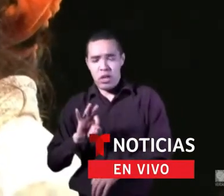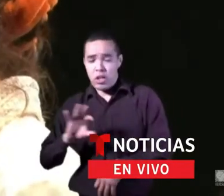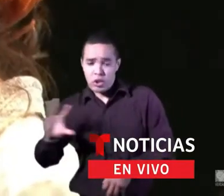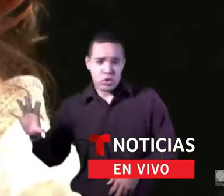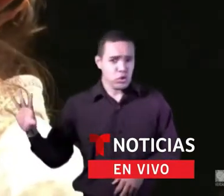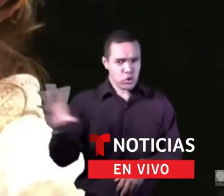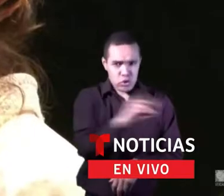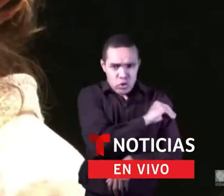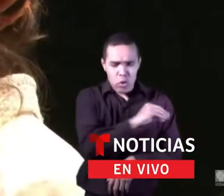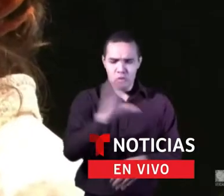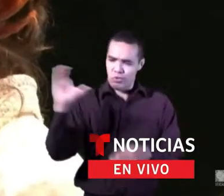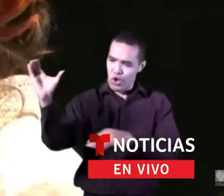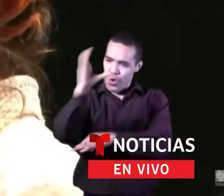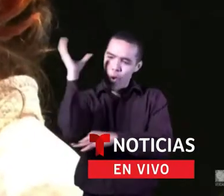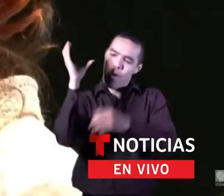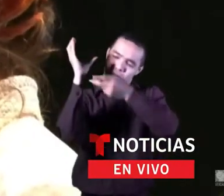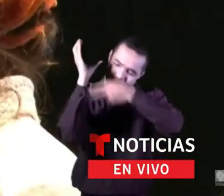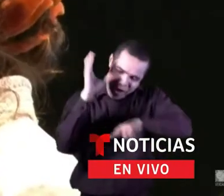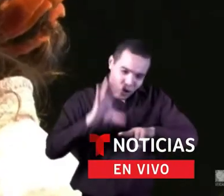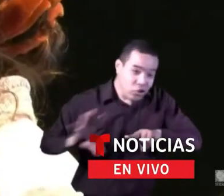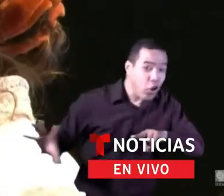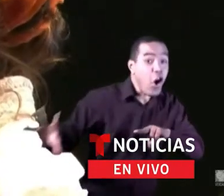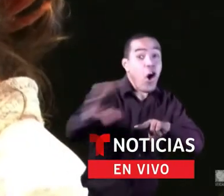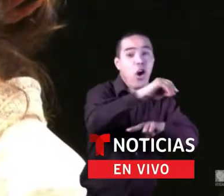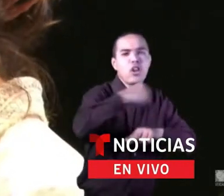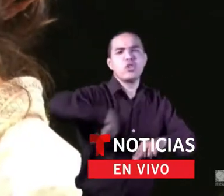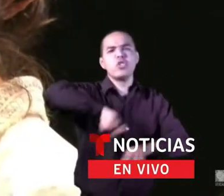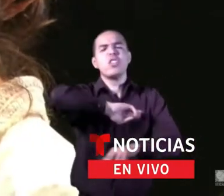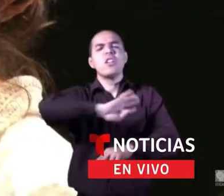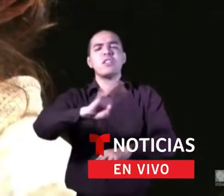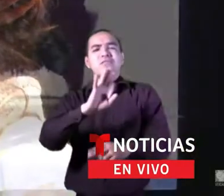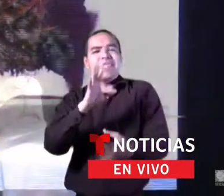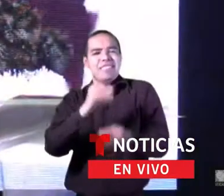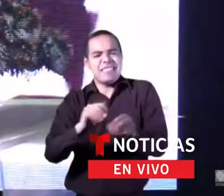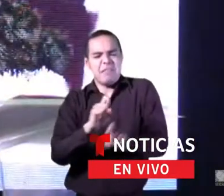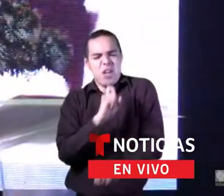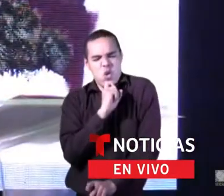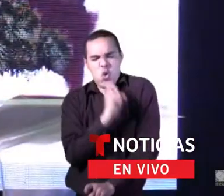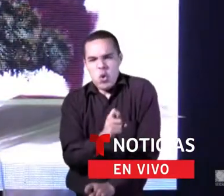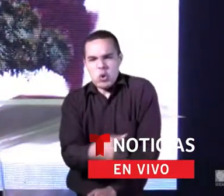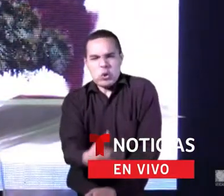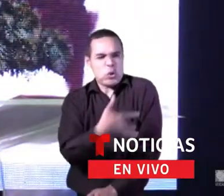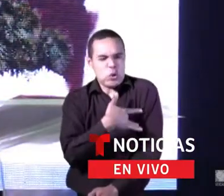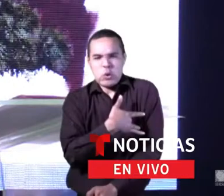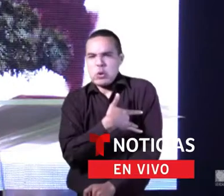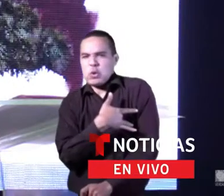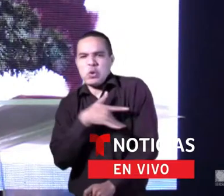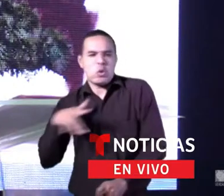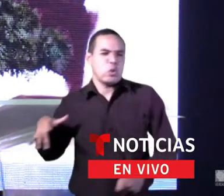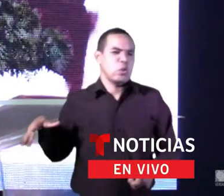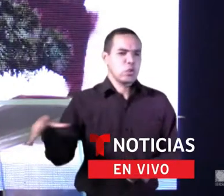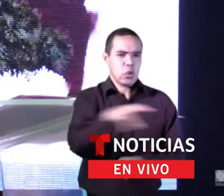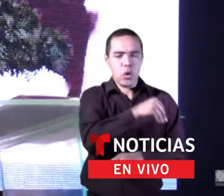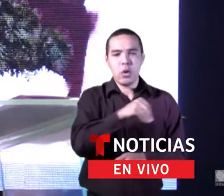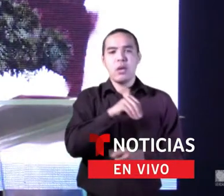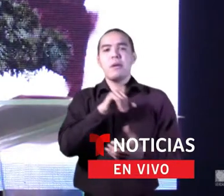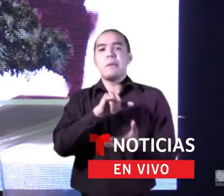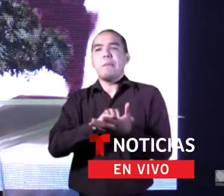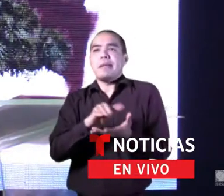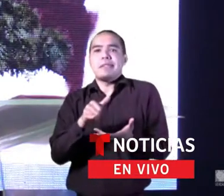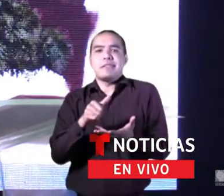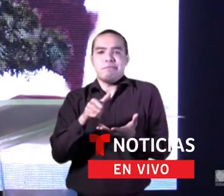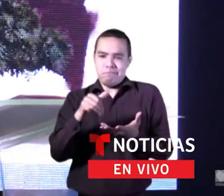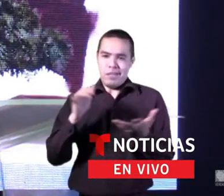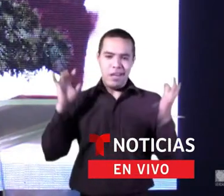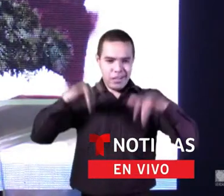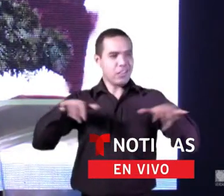marcados en carne viva por el odio hemos podido escucharnos en